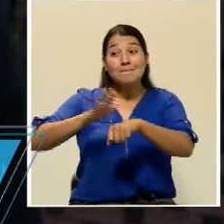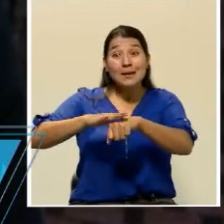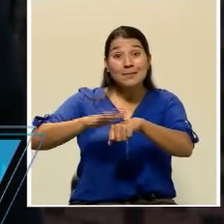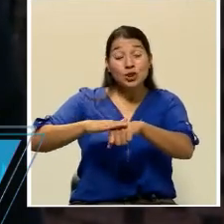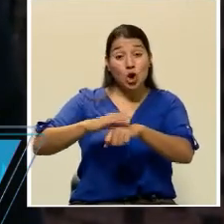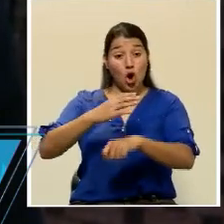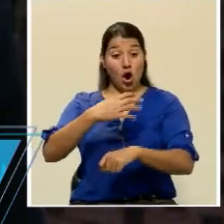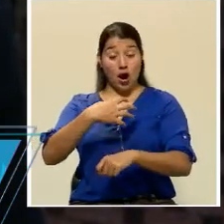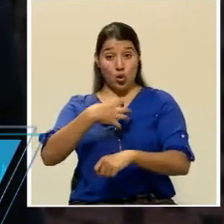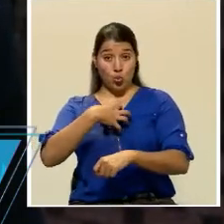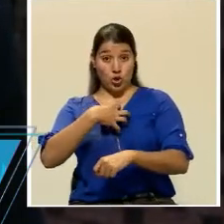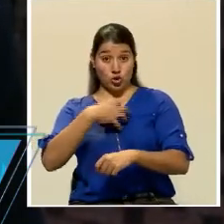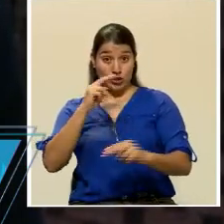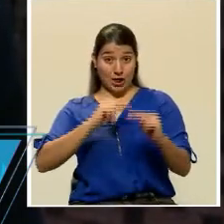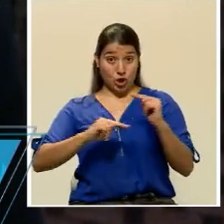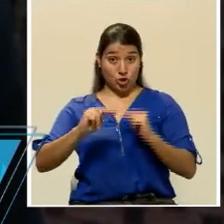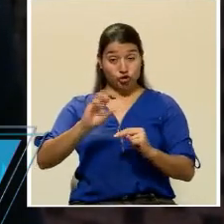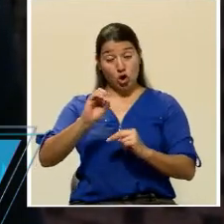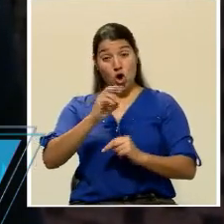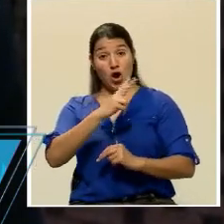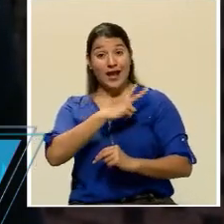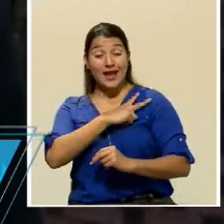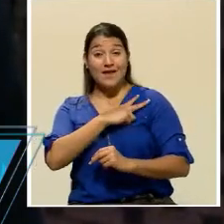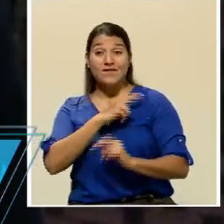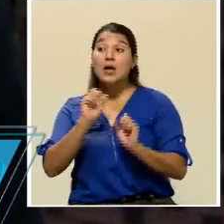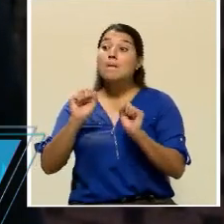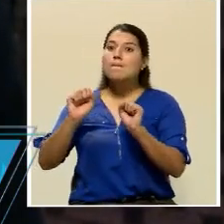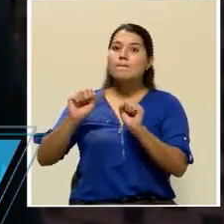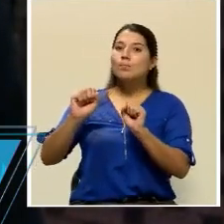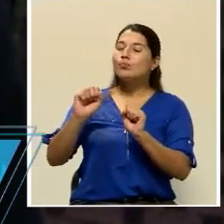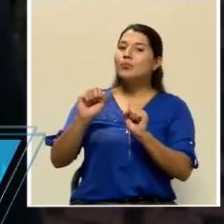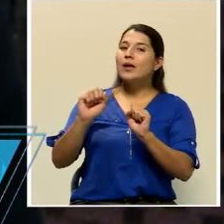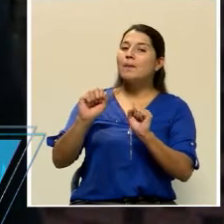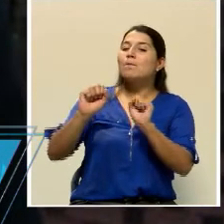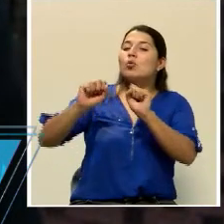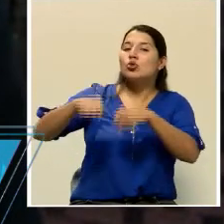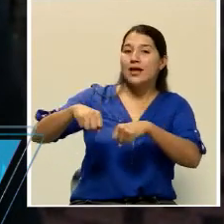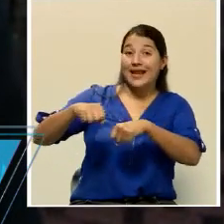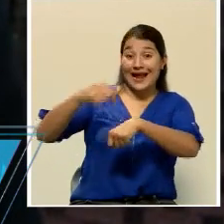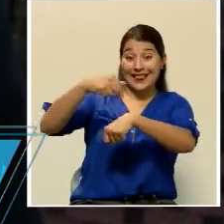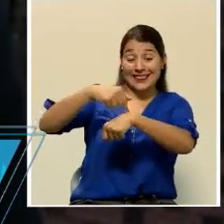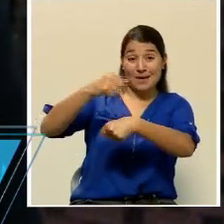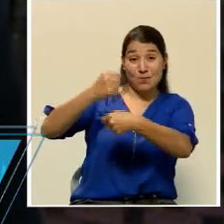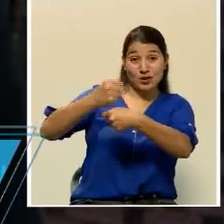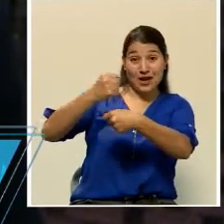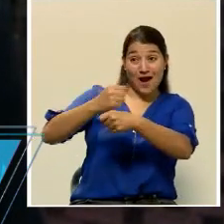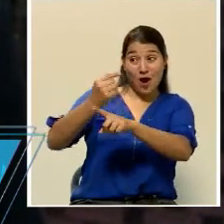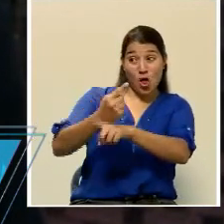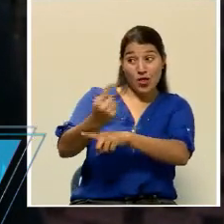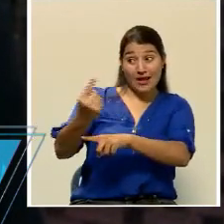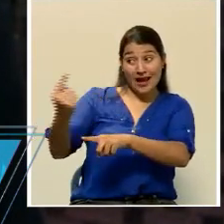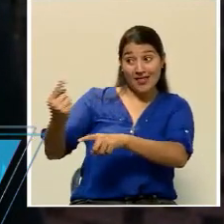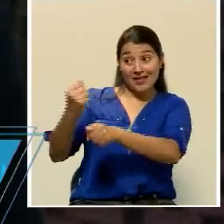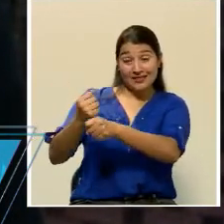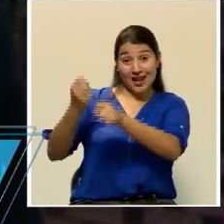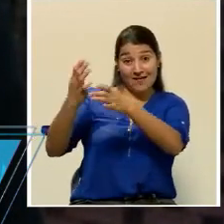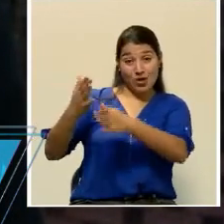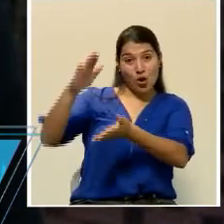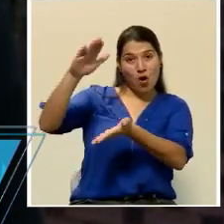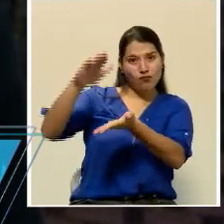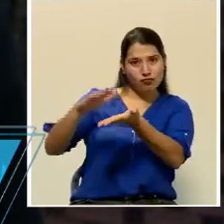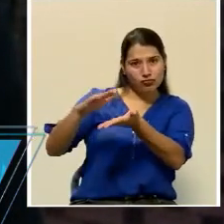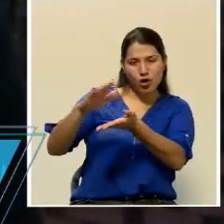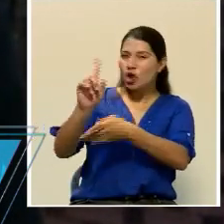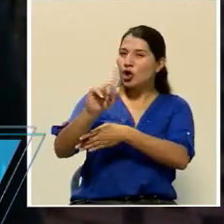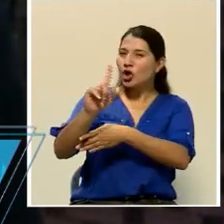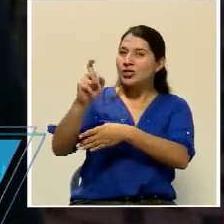sector privado para que las empresas no tuvieran que suspender los contratos sin pago de salario a los